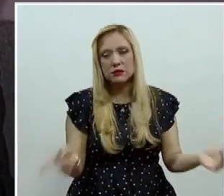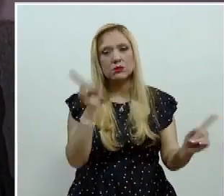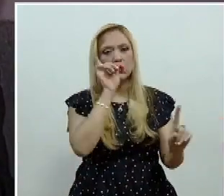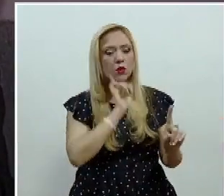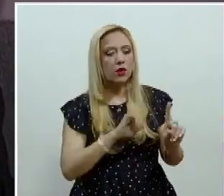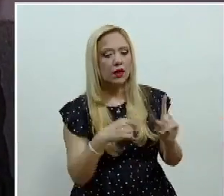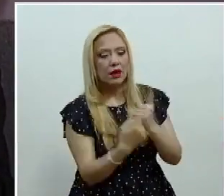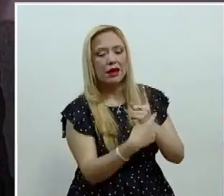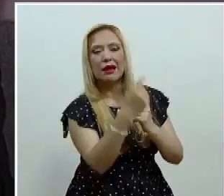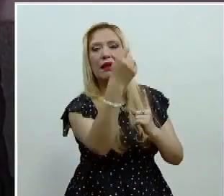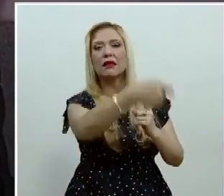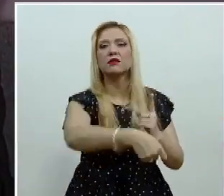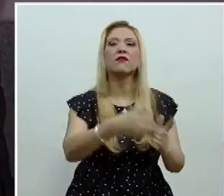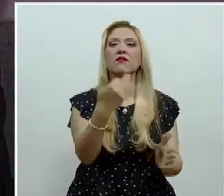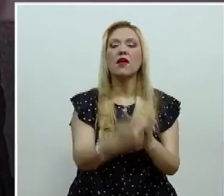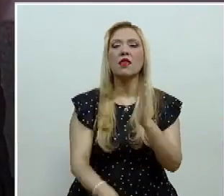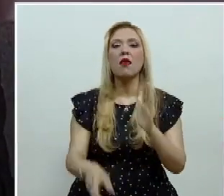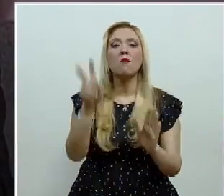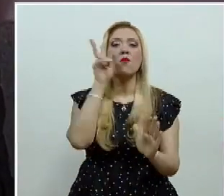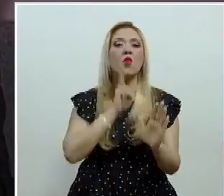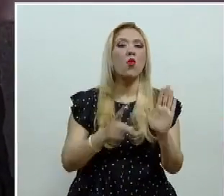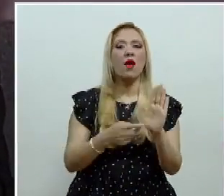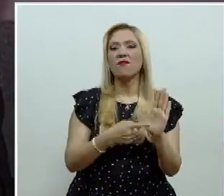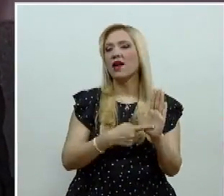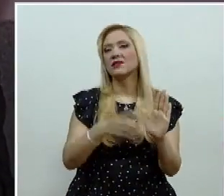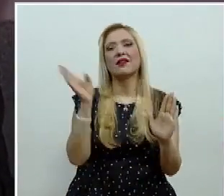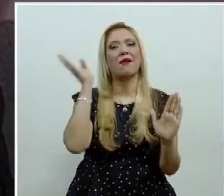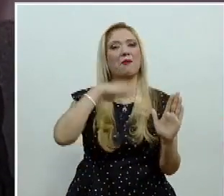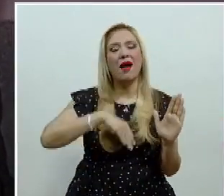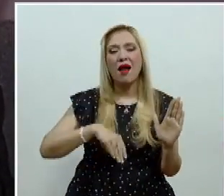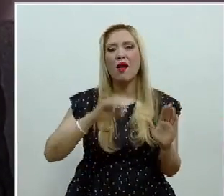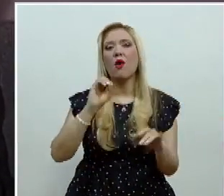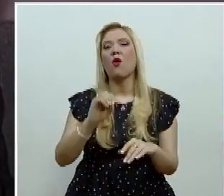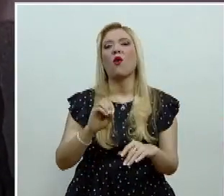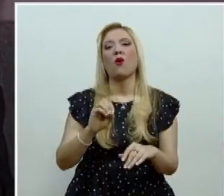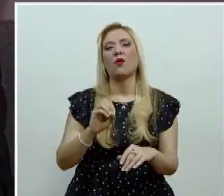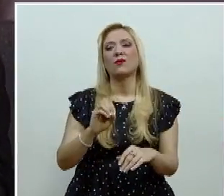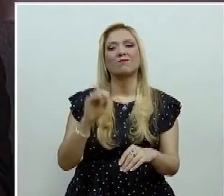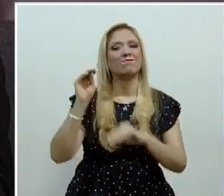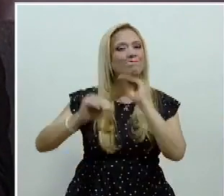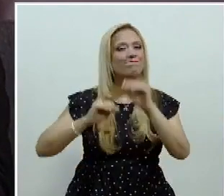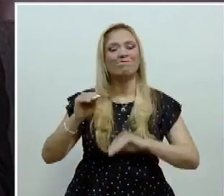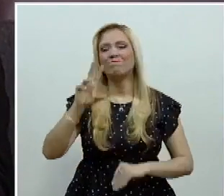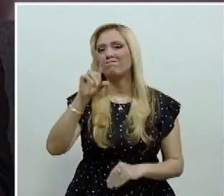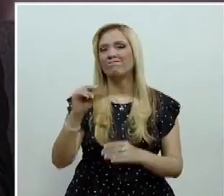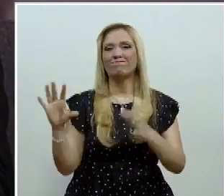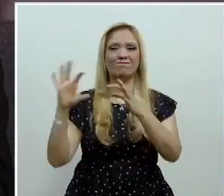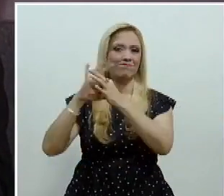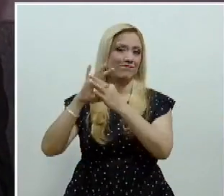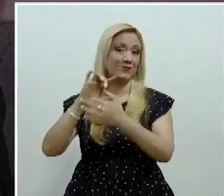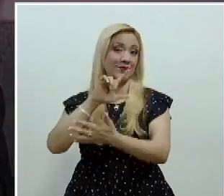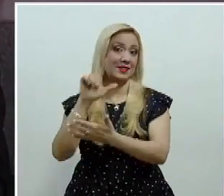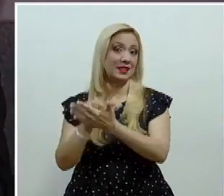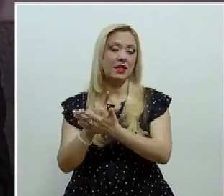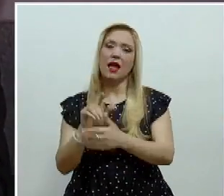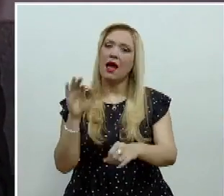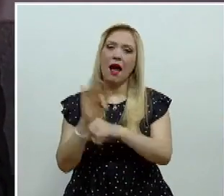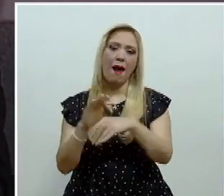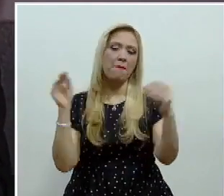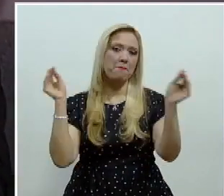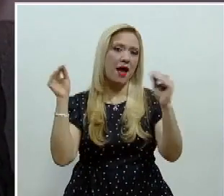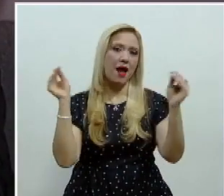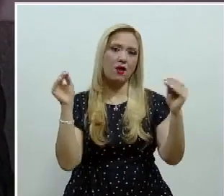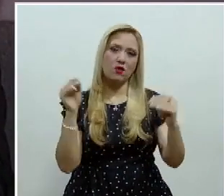podemos apreciar que una prueba está mal llevada o no se hizo conforme a los estándares y se concede un amparo para que se